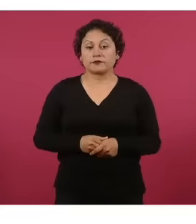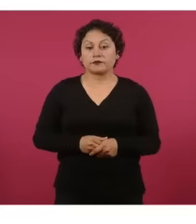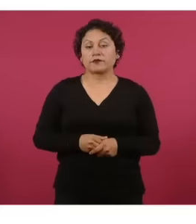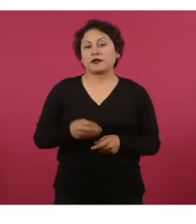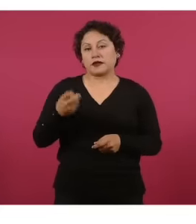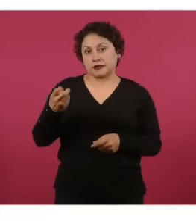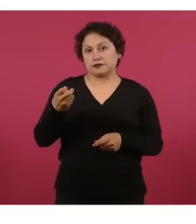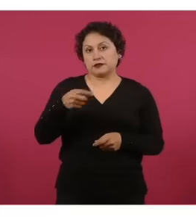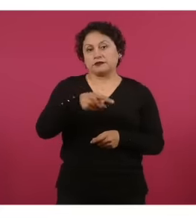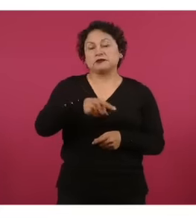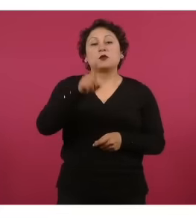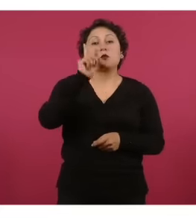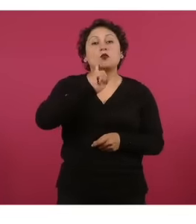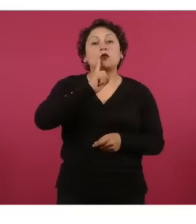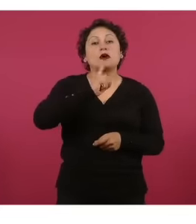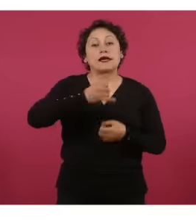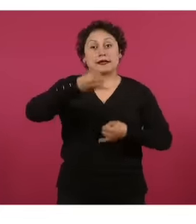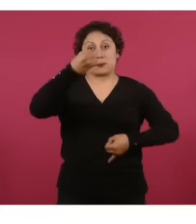de la jueza,